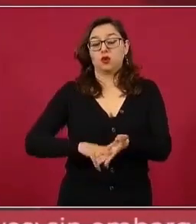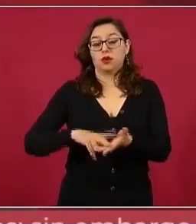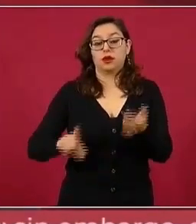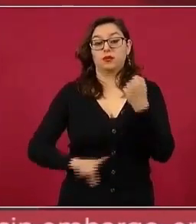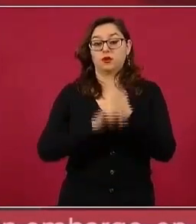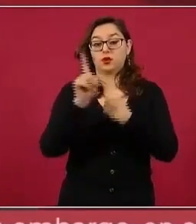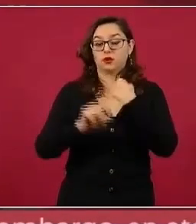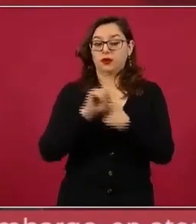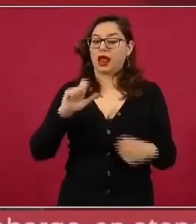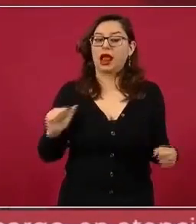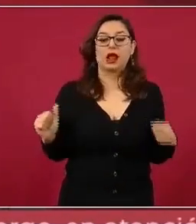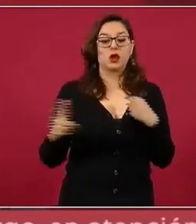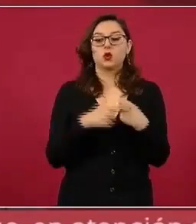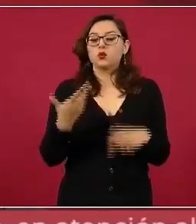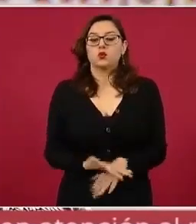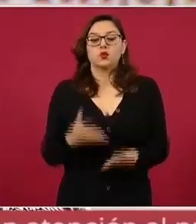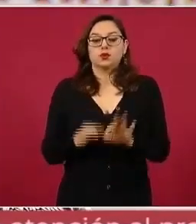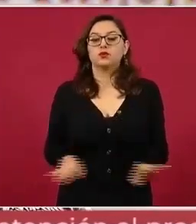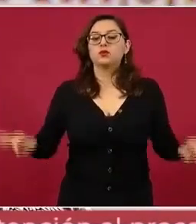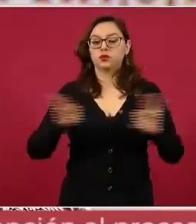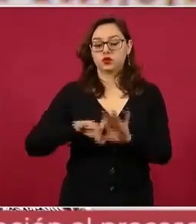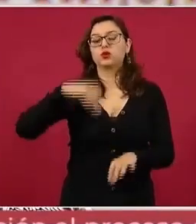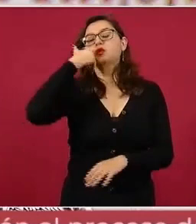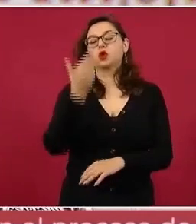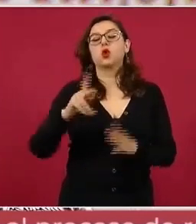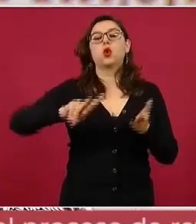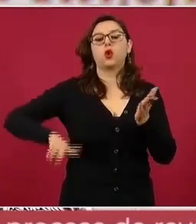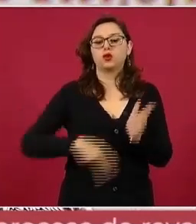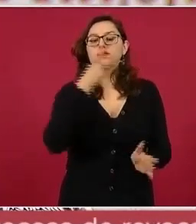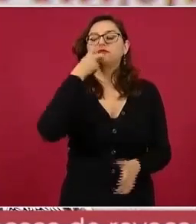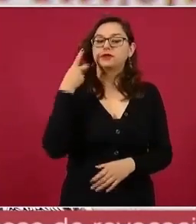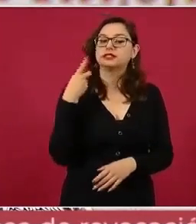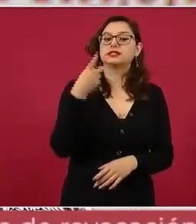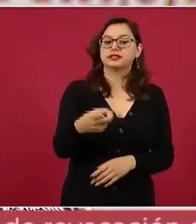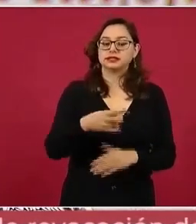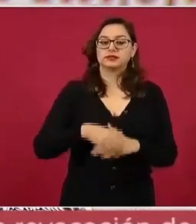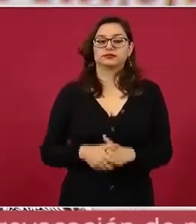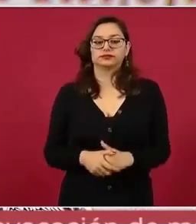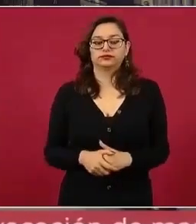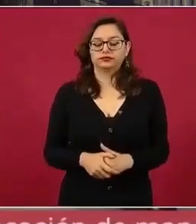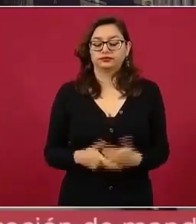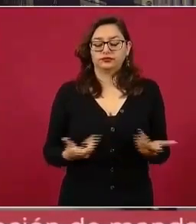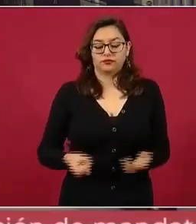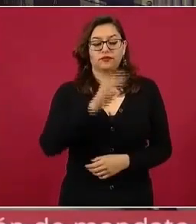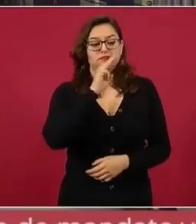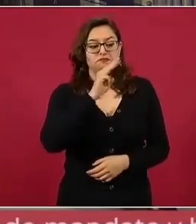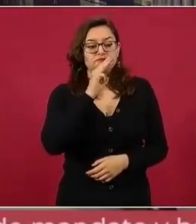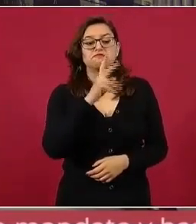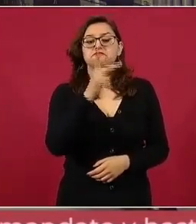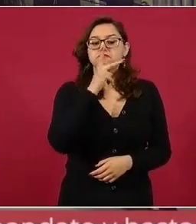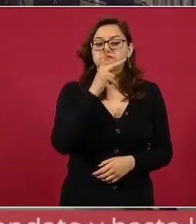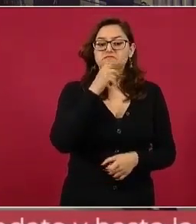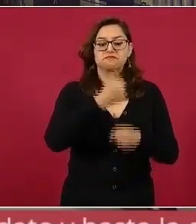quiero volver a destacar, como lo hemos hecho muchas veces, nos parece completamente legítimo. Una mamá, un papá,